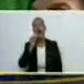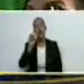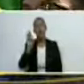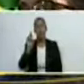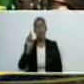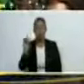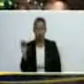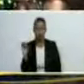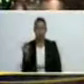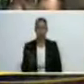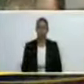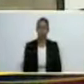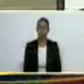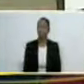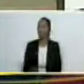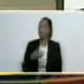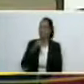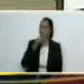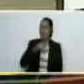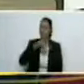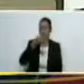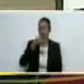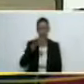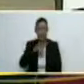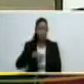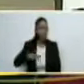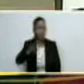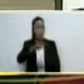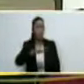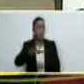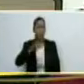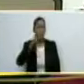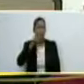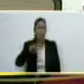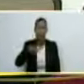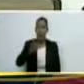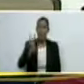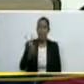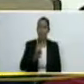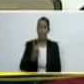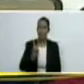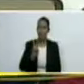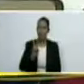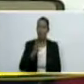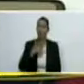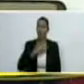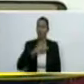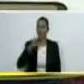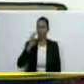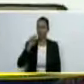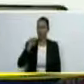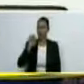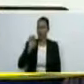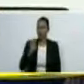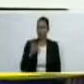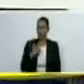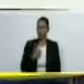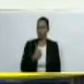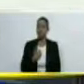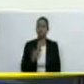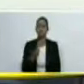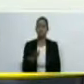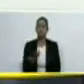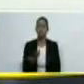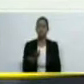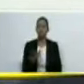Buenas tardes a todo el pueblo de Venezuela, desde aquí, desde la sede del Poder Electoral, Consejo Nacional Electoral, uno de los 5